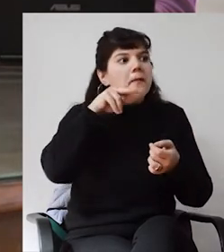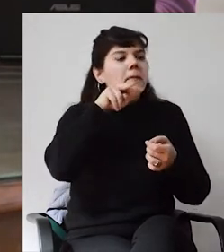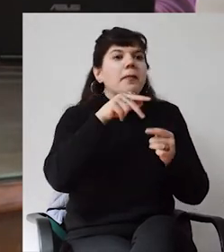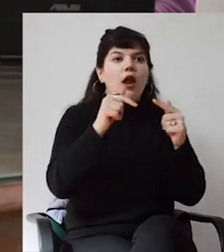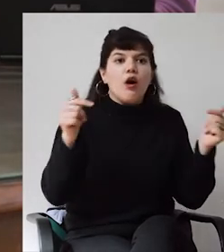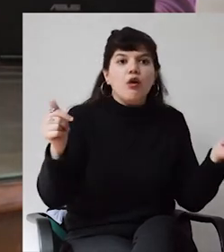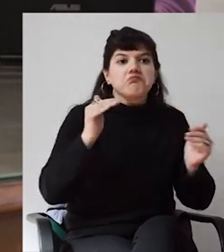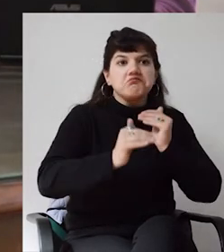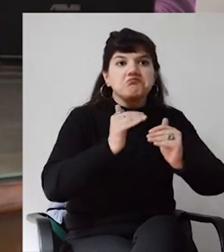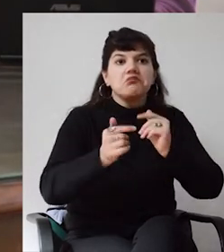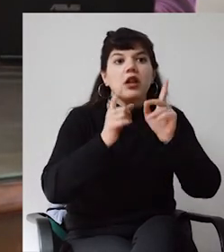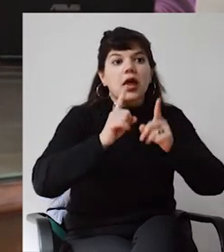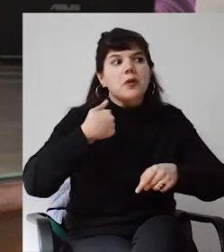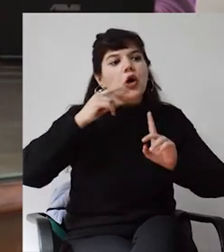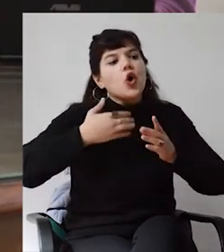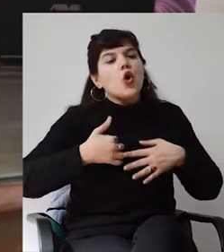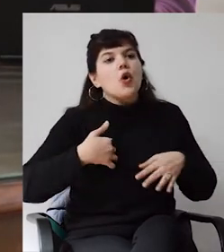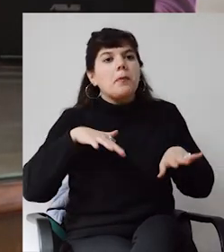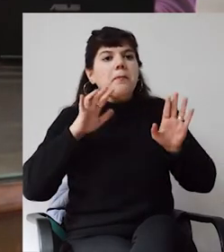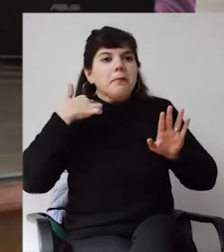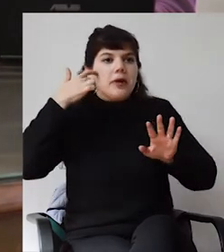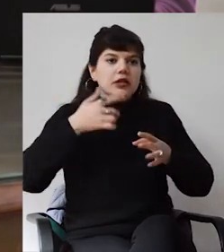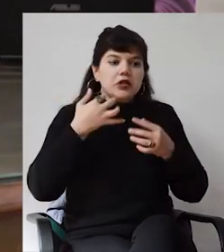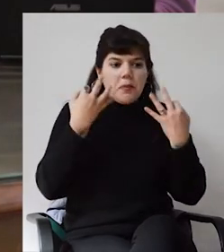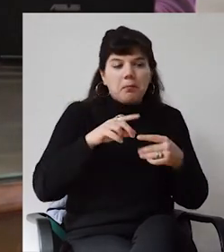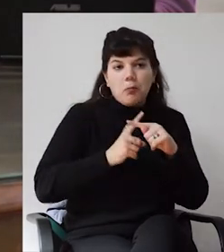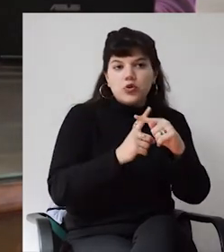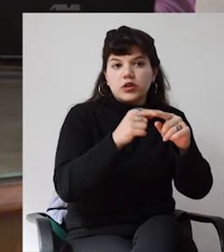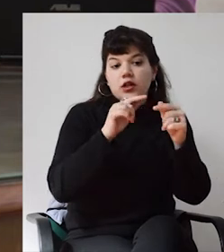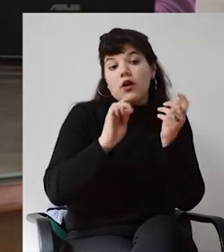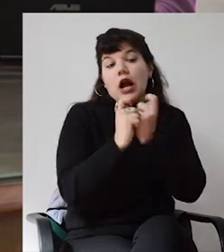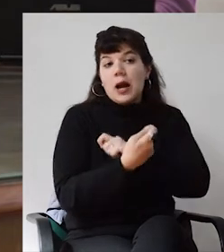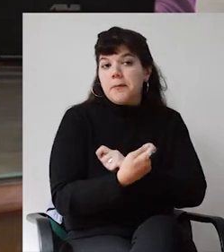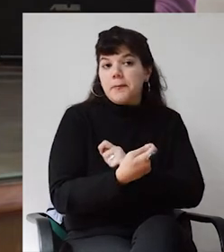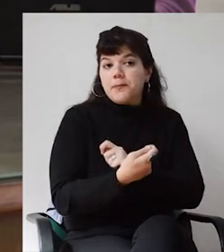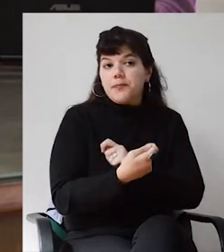cómo veo las cosas y cómo me parece que sería bueno que se vieran de otro modo.